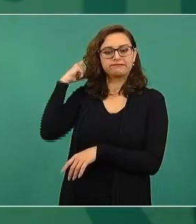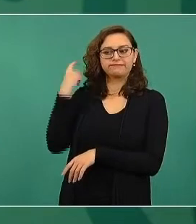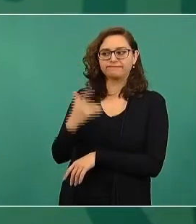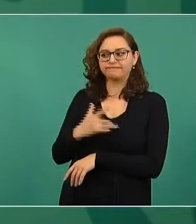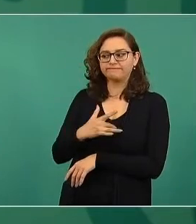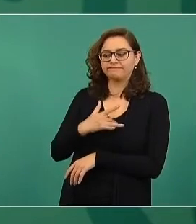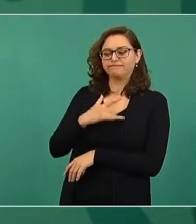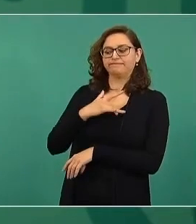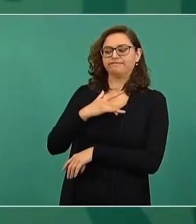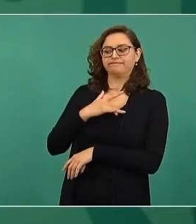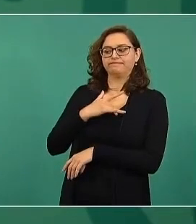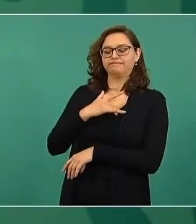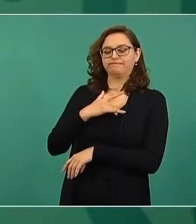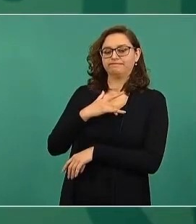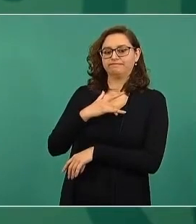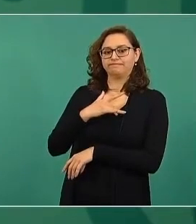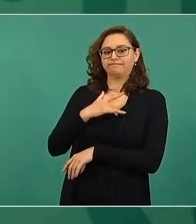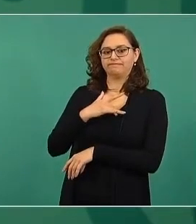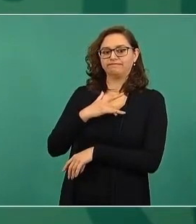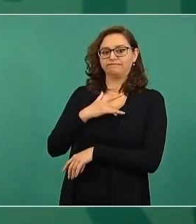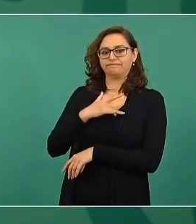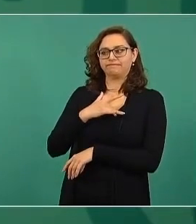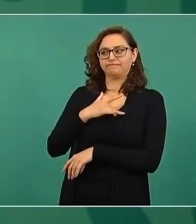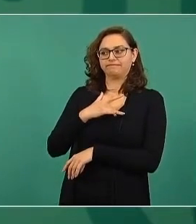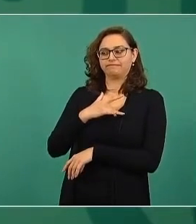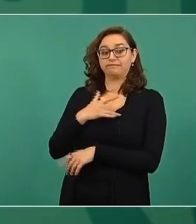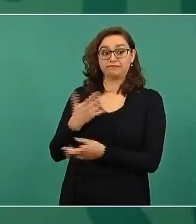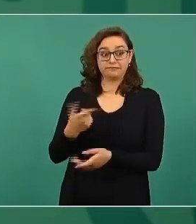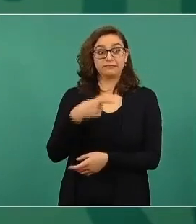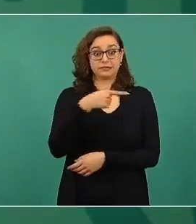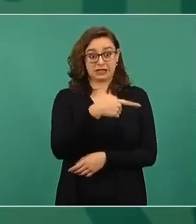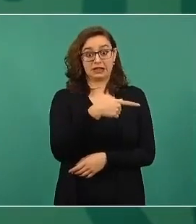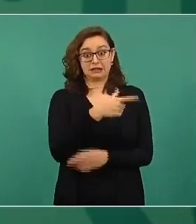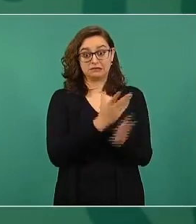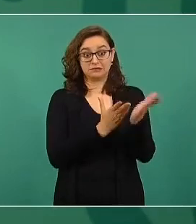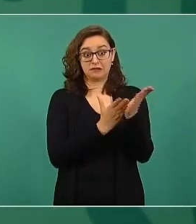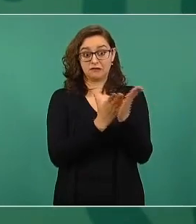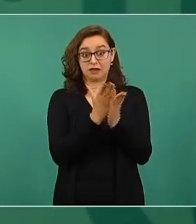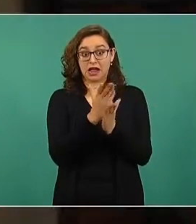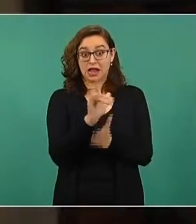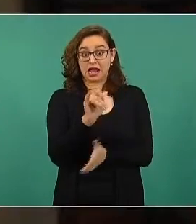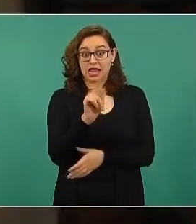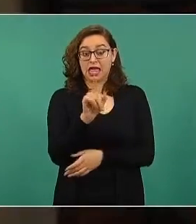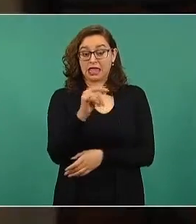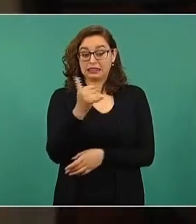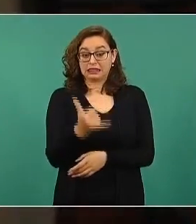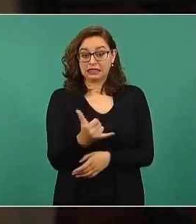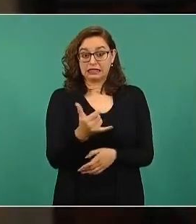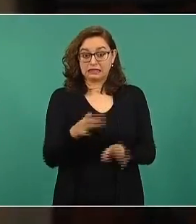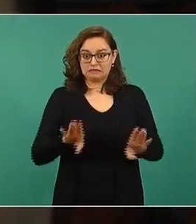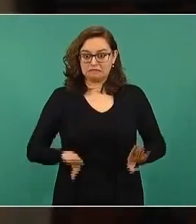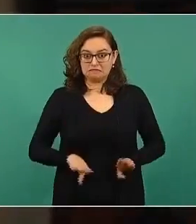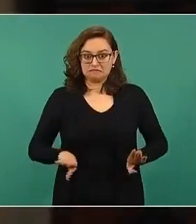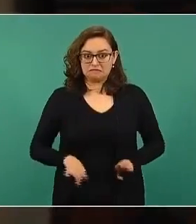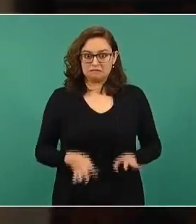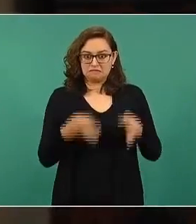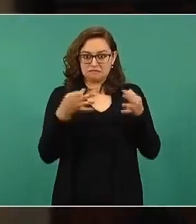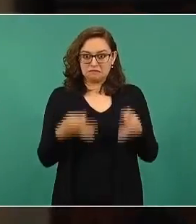se quedaría pensando, y como Leti es una mujer con principios, a lo mejor no se queda